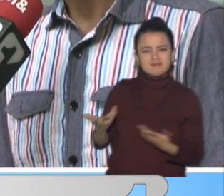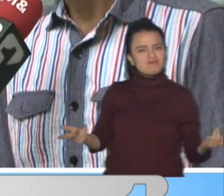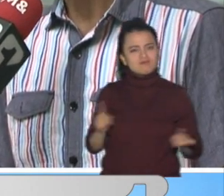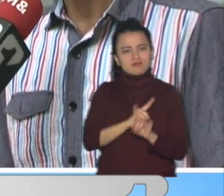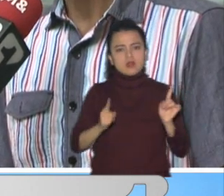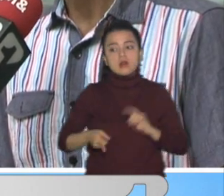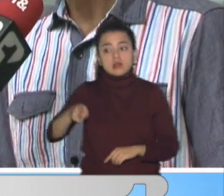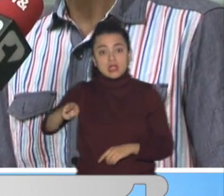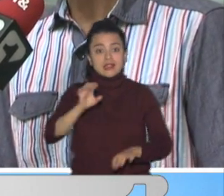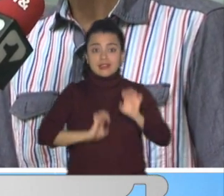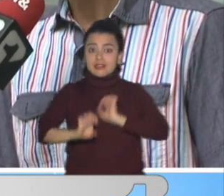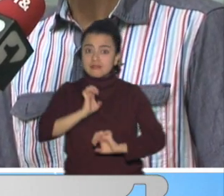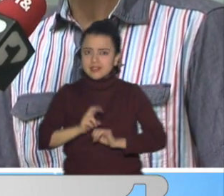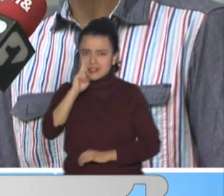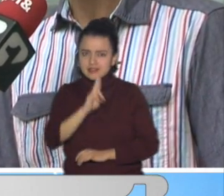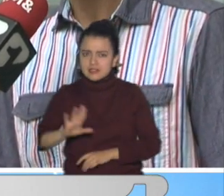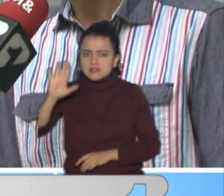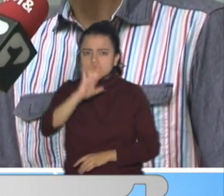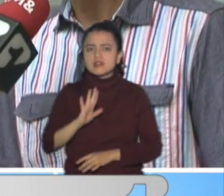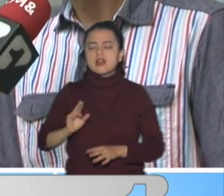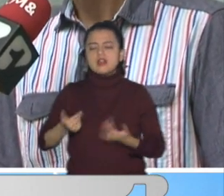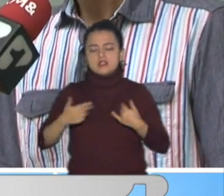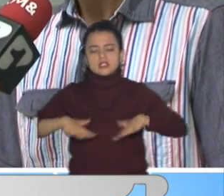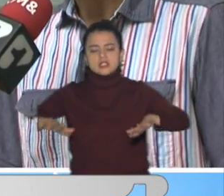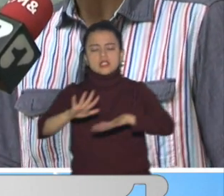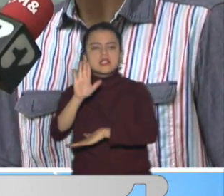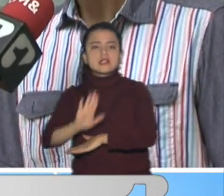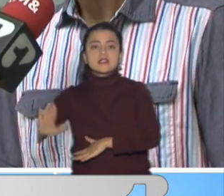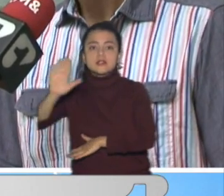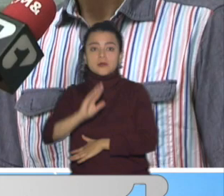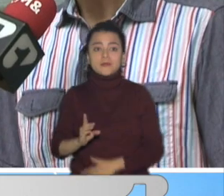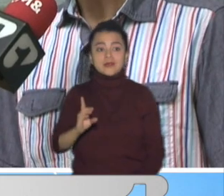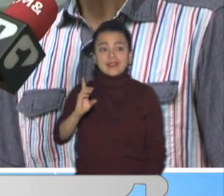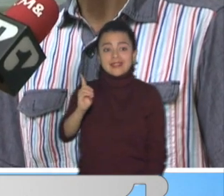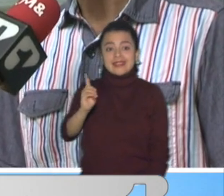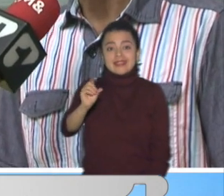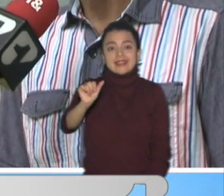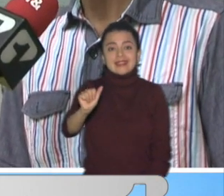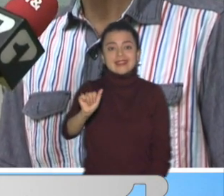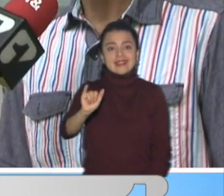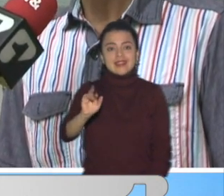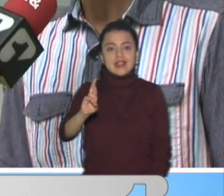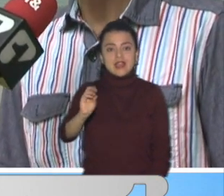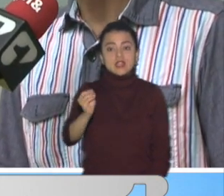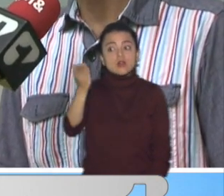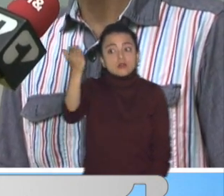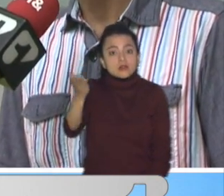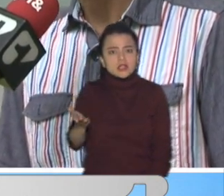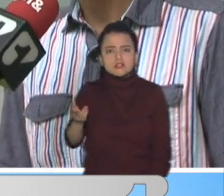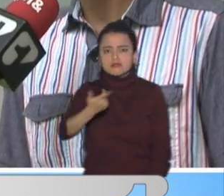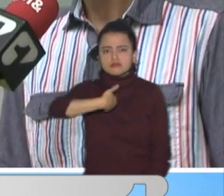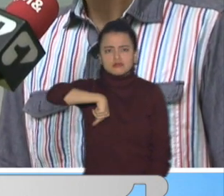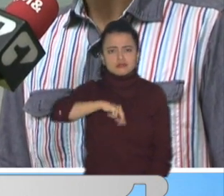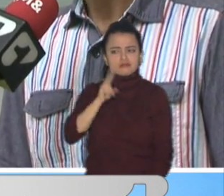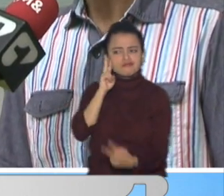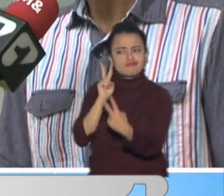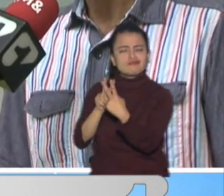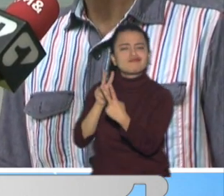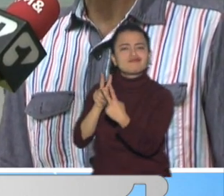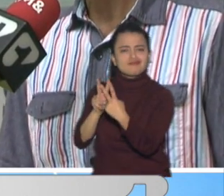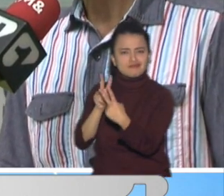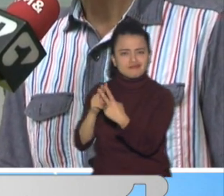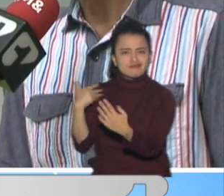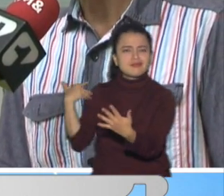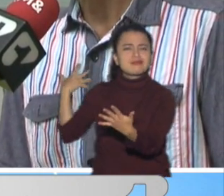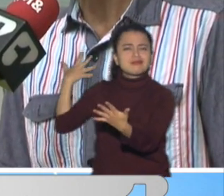orden departamental y nacional principalmente en la región. Dairo, todo lo conocemos, lo estimamos a él, a su